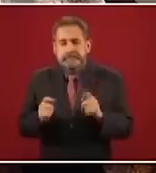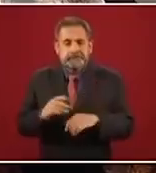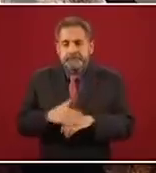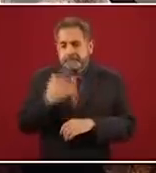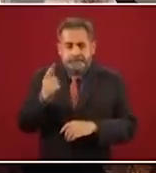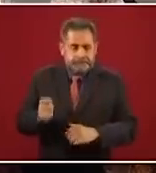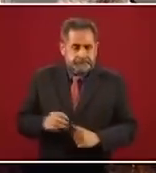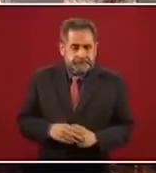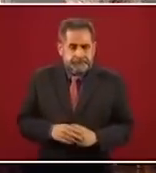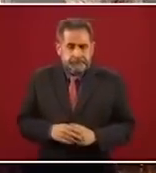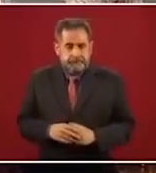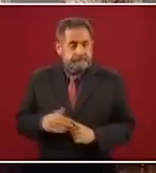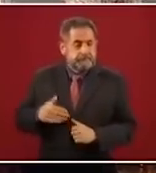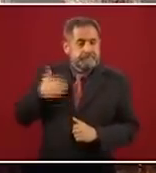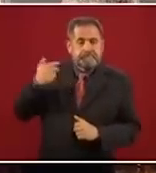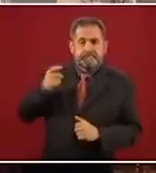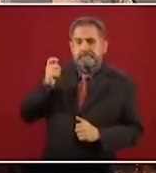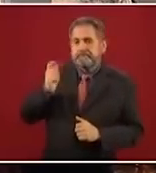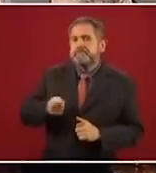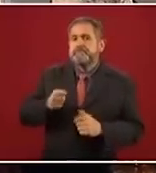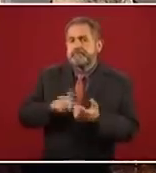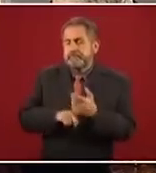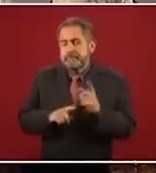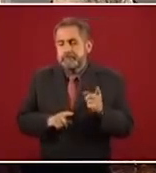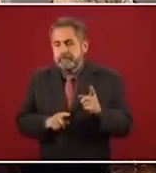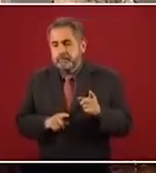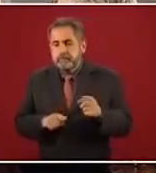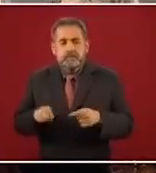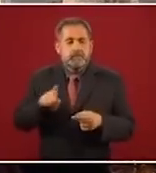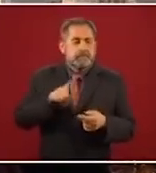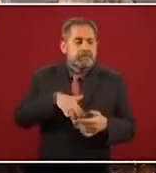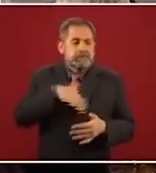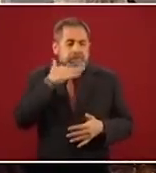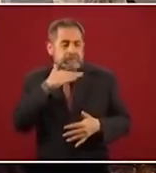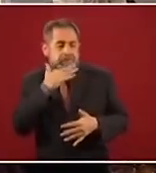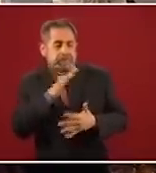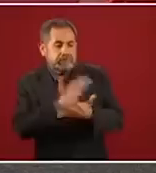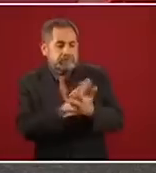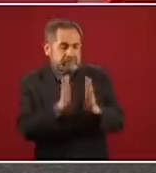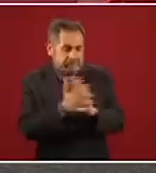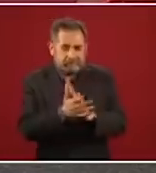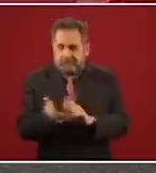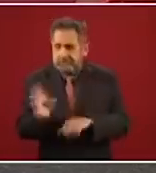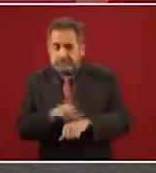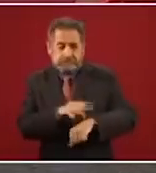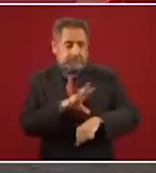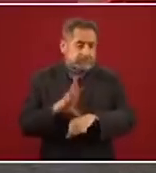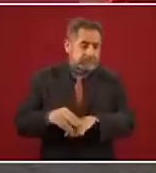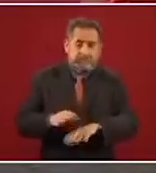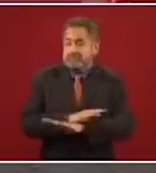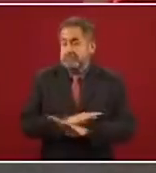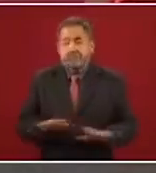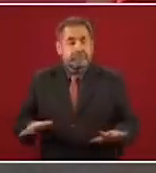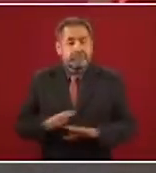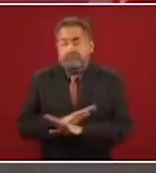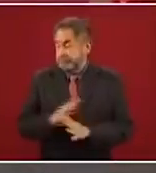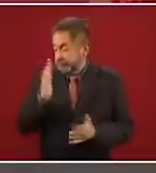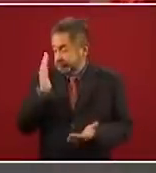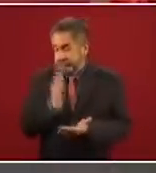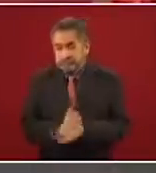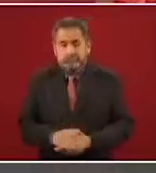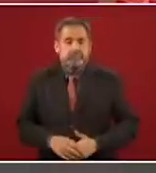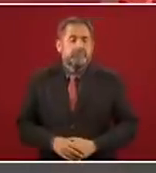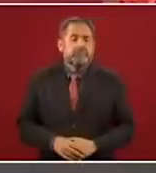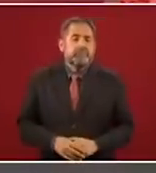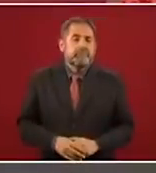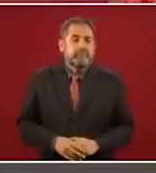porque no estamos permitiendo la complicidad que había. ¿Cómo va el rastro del